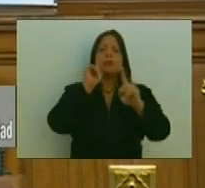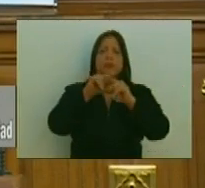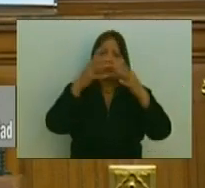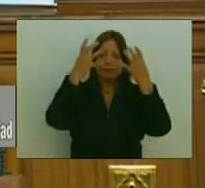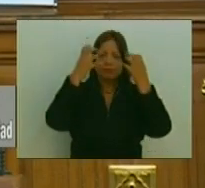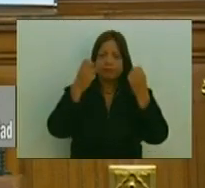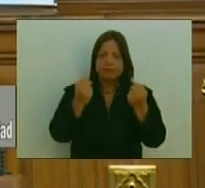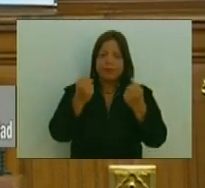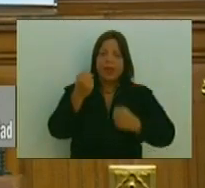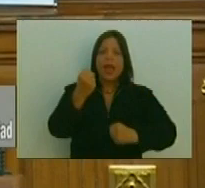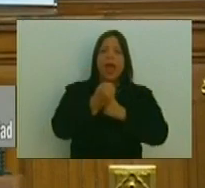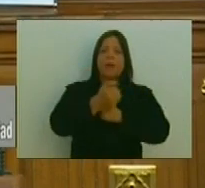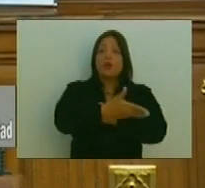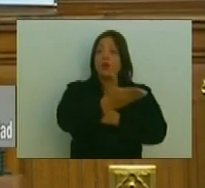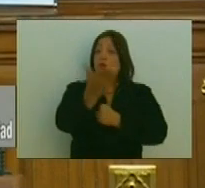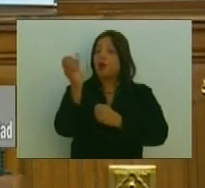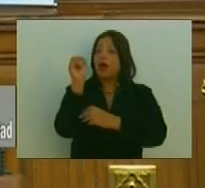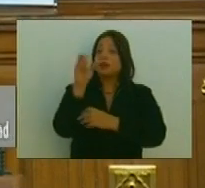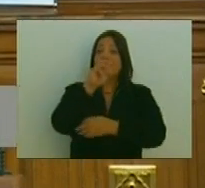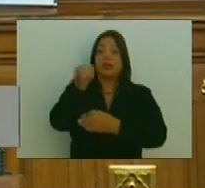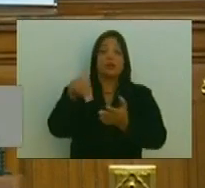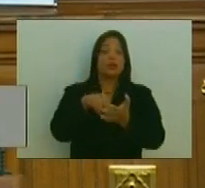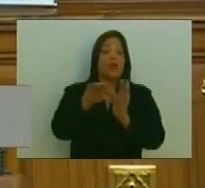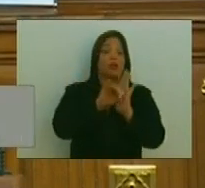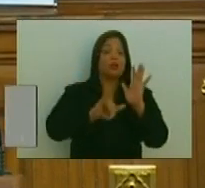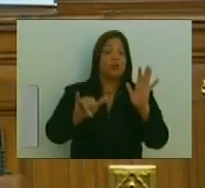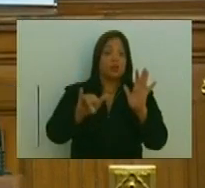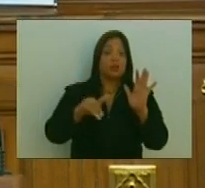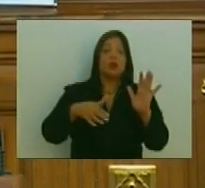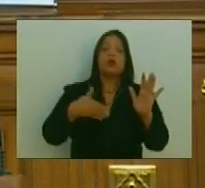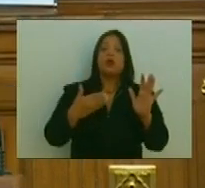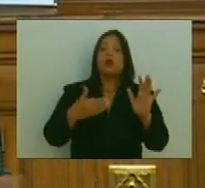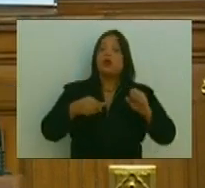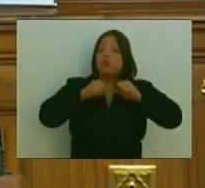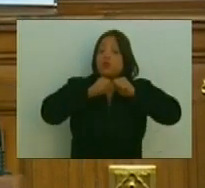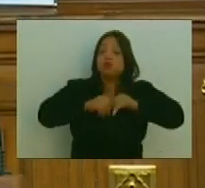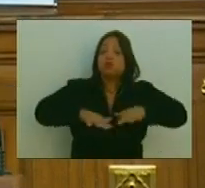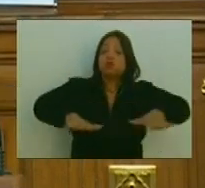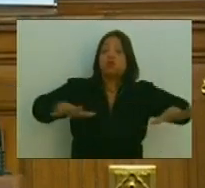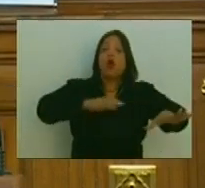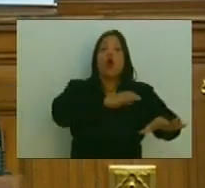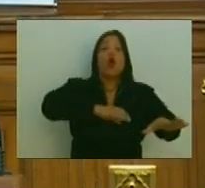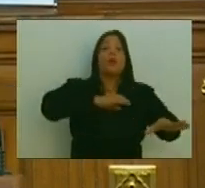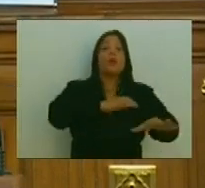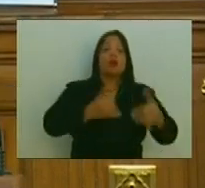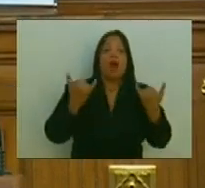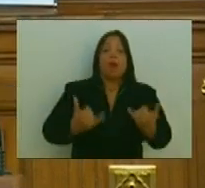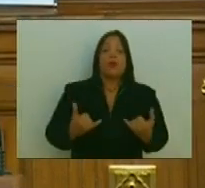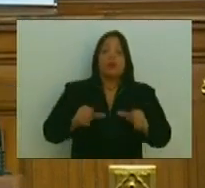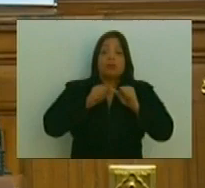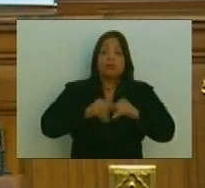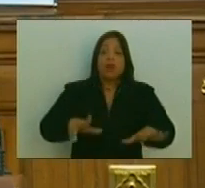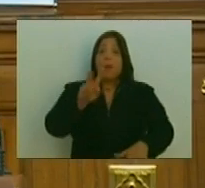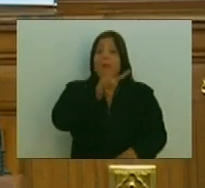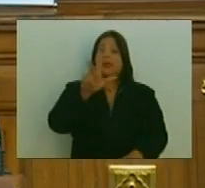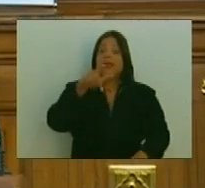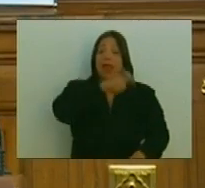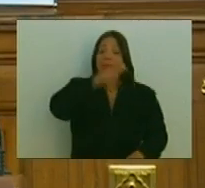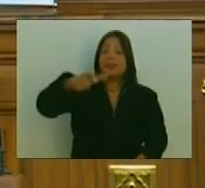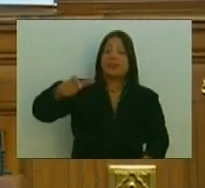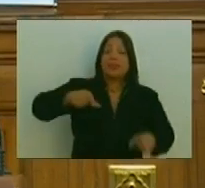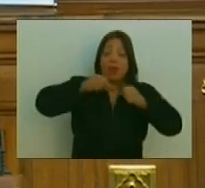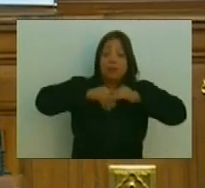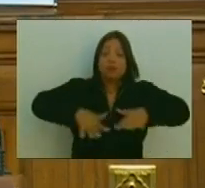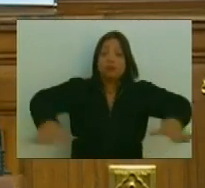que con el apoyo de toda la Asamblea Nacional Constituyente y del país nos despleguemos esta comisión permanente a partir de hoy por los 23 estados de